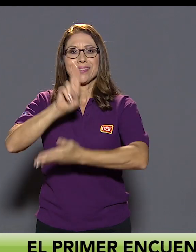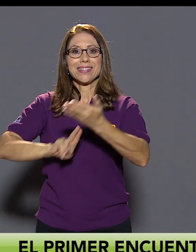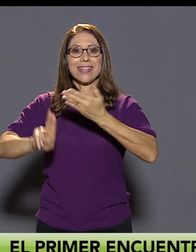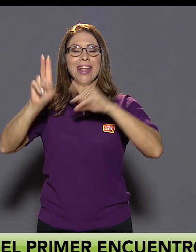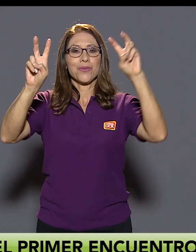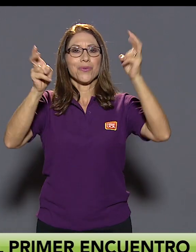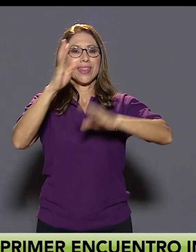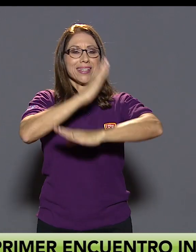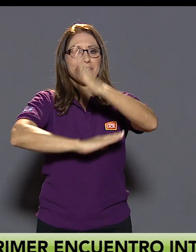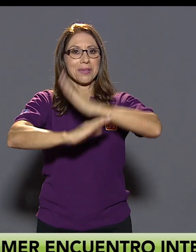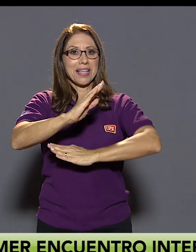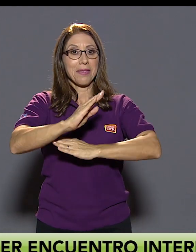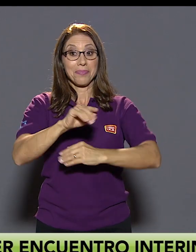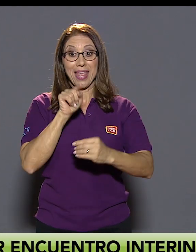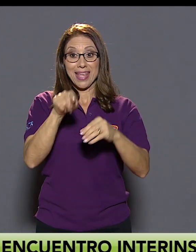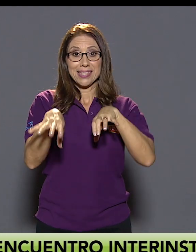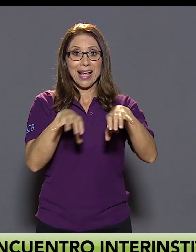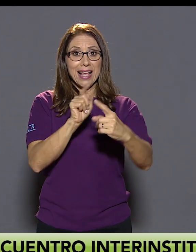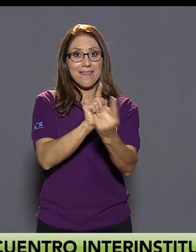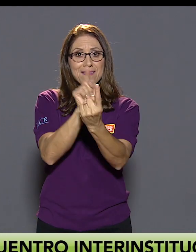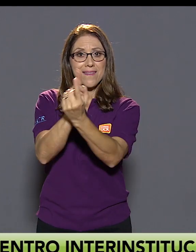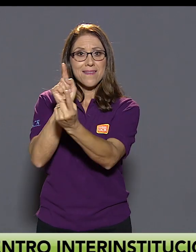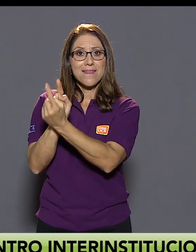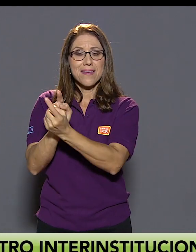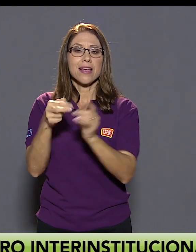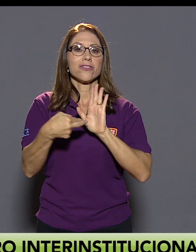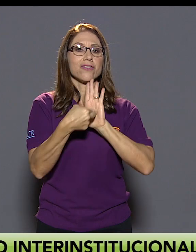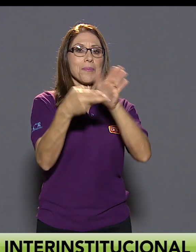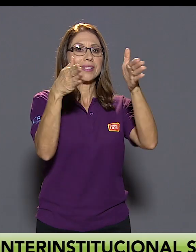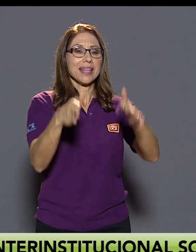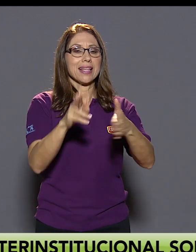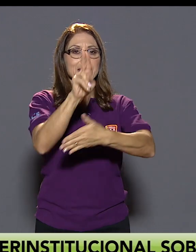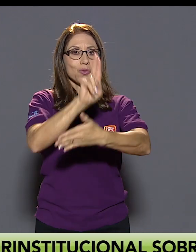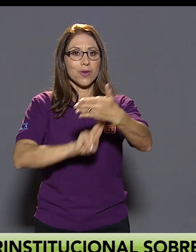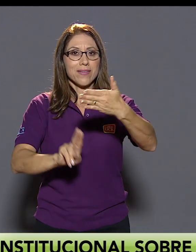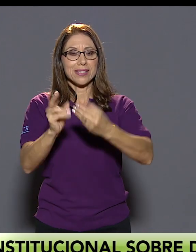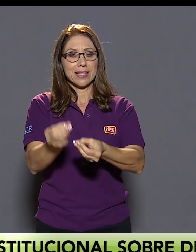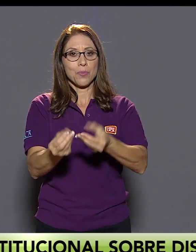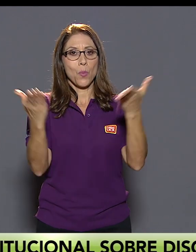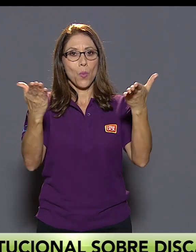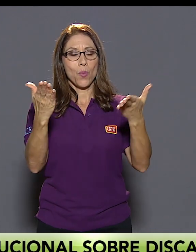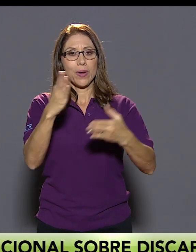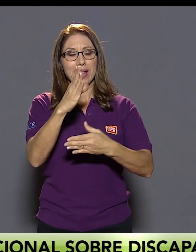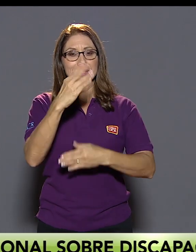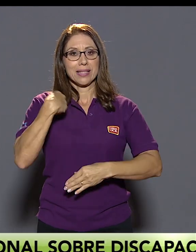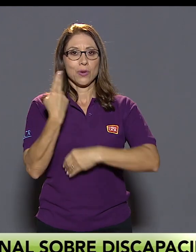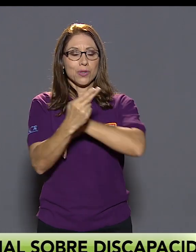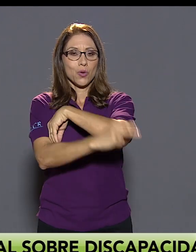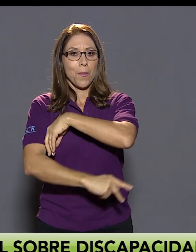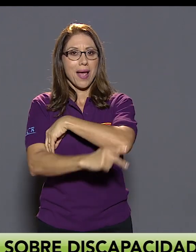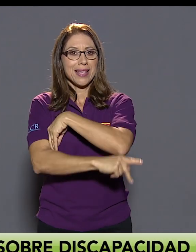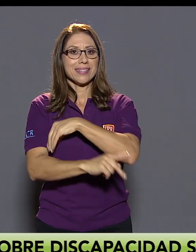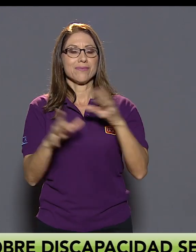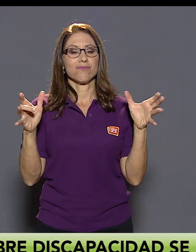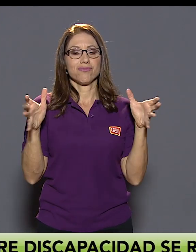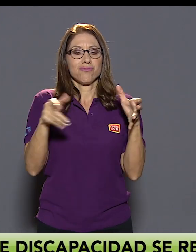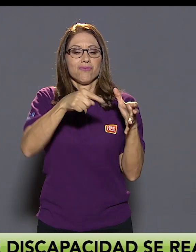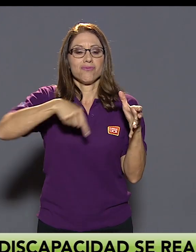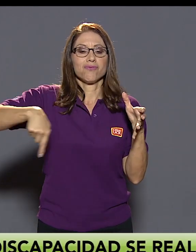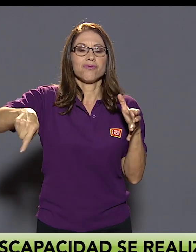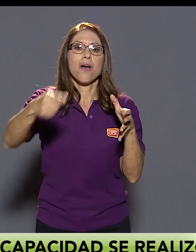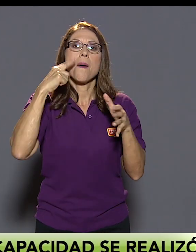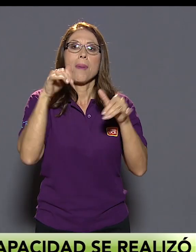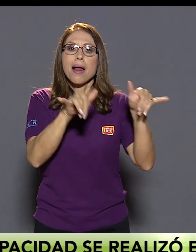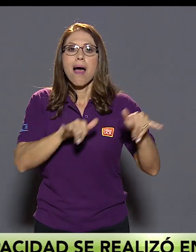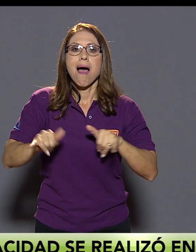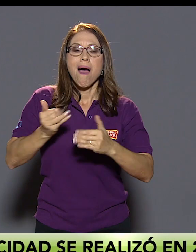sobre discapacidad. En este encuentro, representantes de las universidades estatales de nuestro país se reunieron con el fin de poner en común